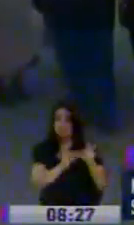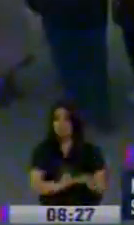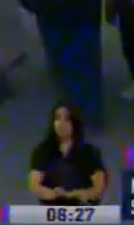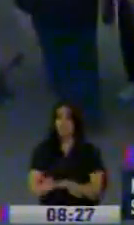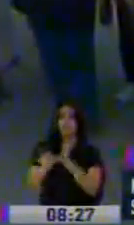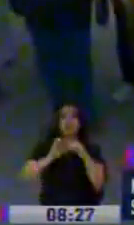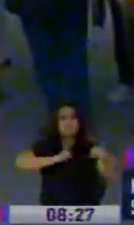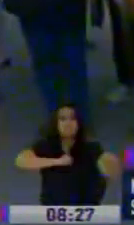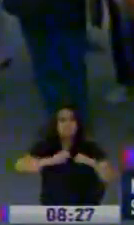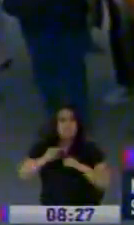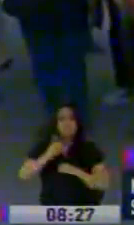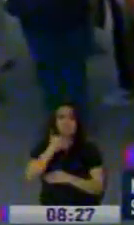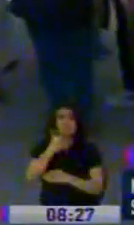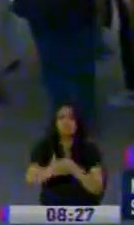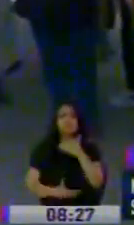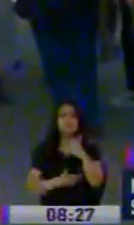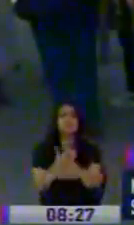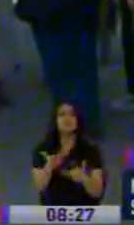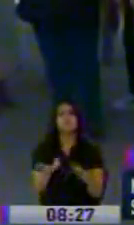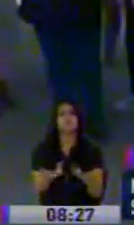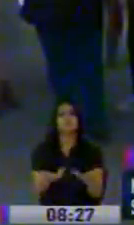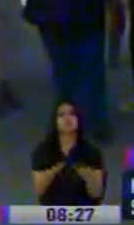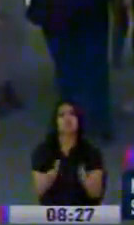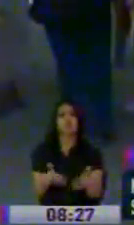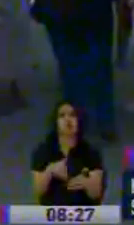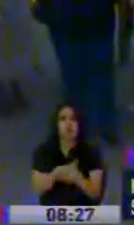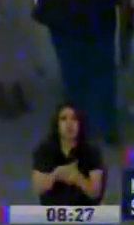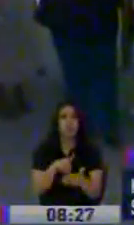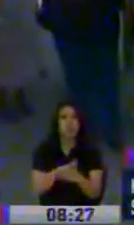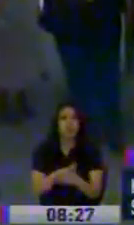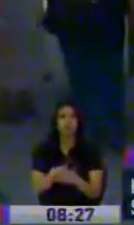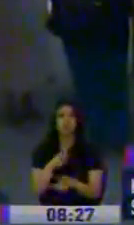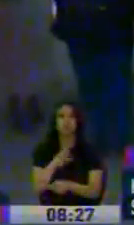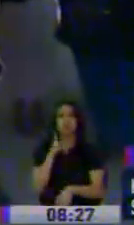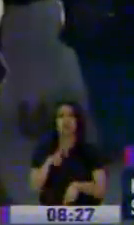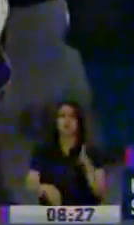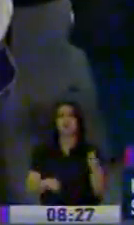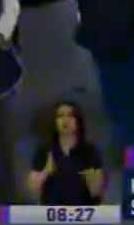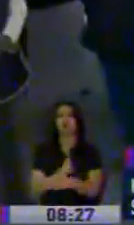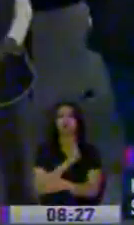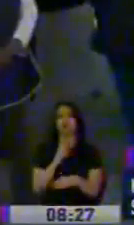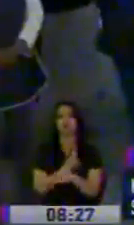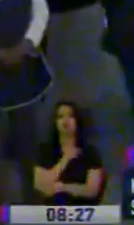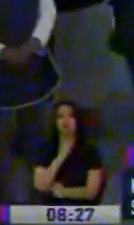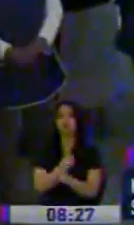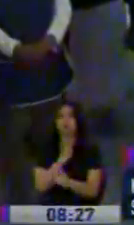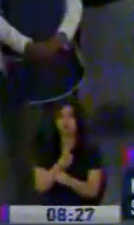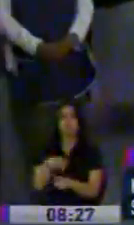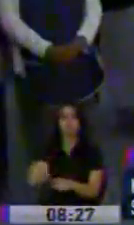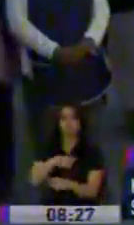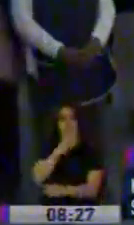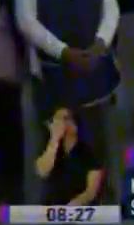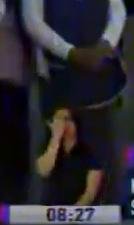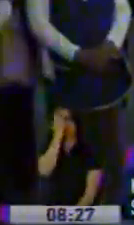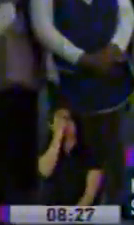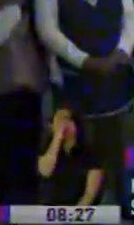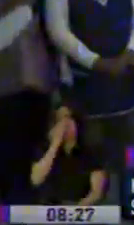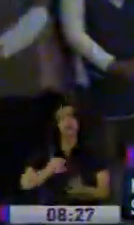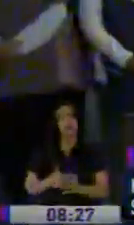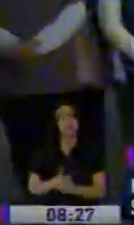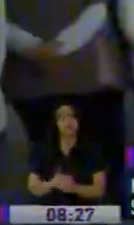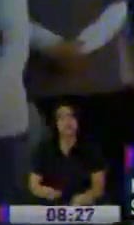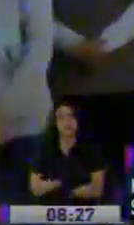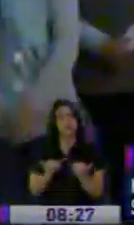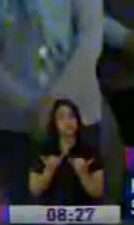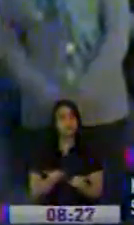papeleo, pues, o todo el proceso que debe hacerse para que se pueda utilizar, y es por eso la preocupación. Yo en primera instancia voy a conversar con